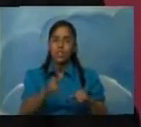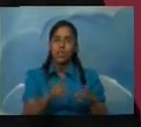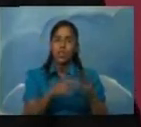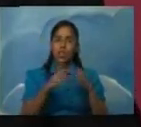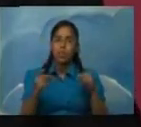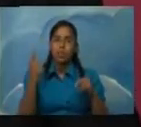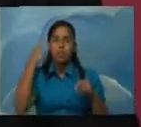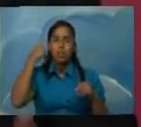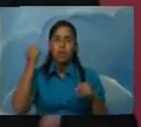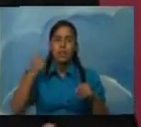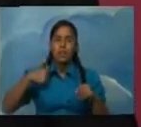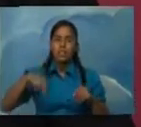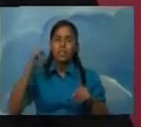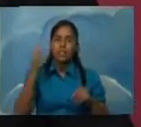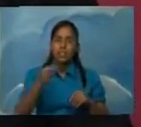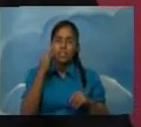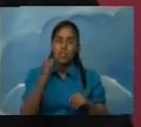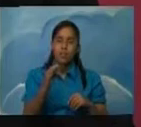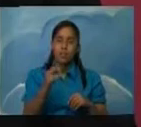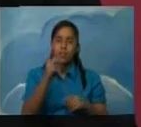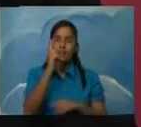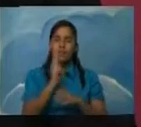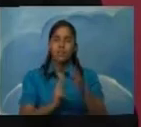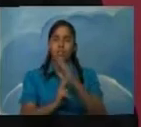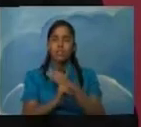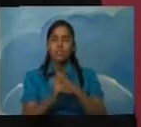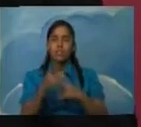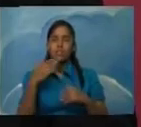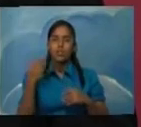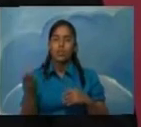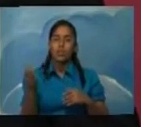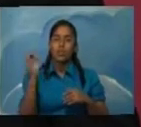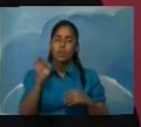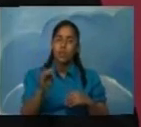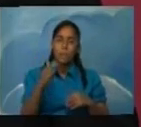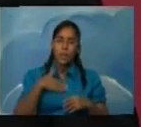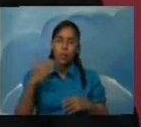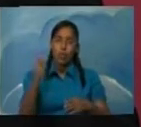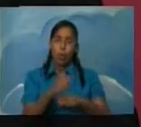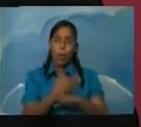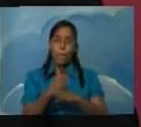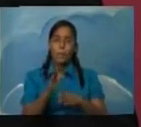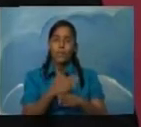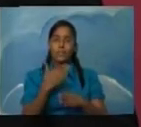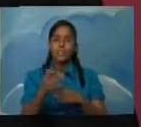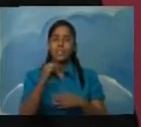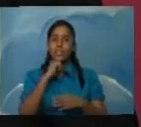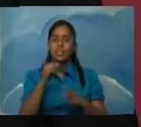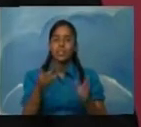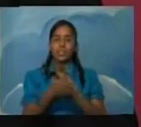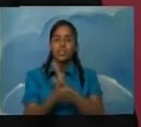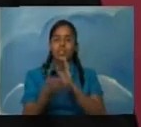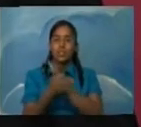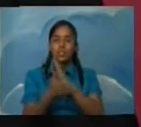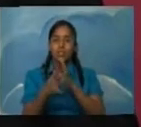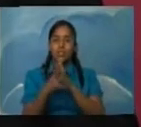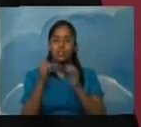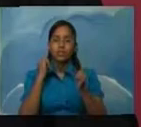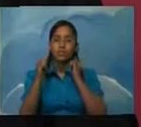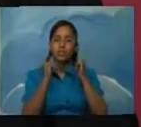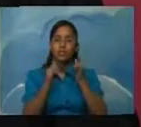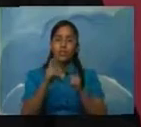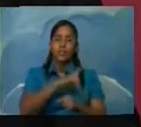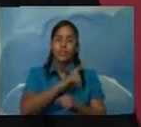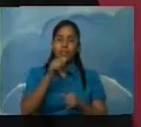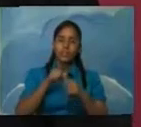siempre. El versículo que me toca a mí compartir es acerca de la fiesta de la